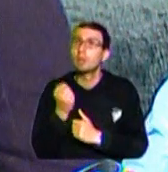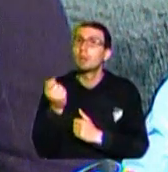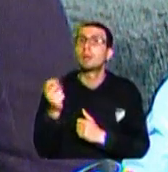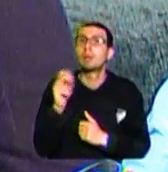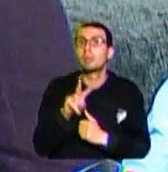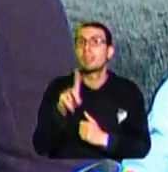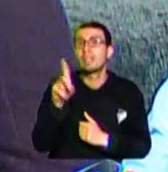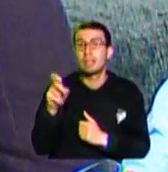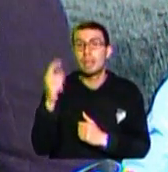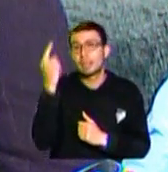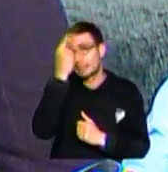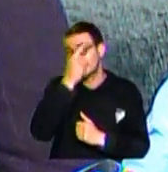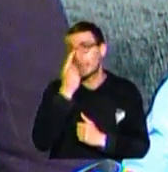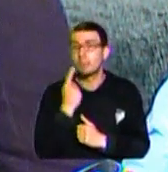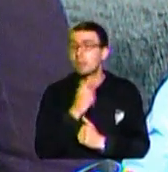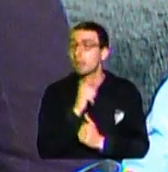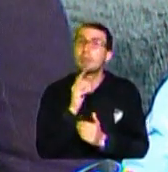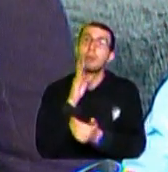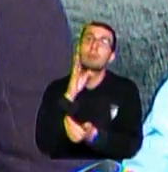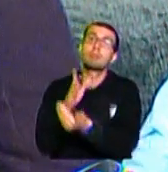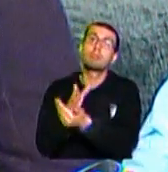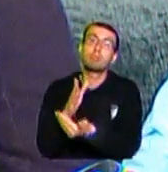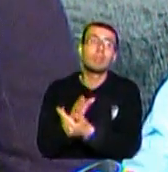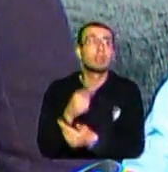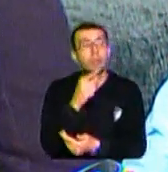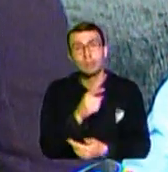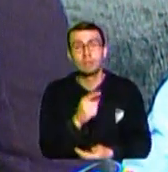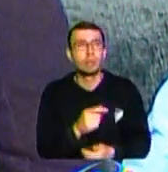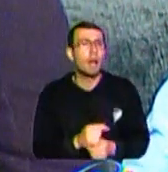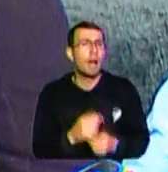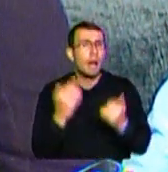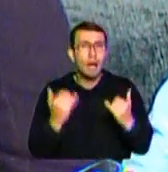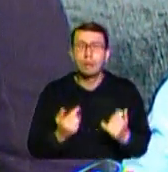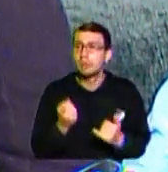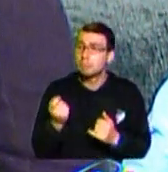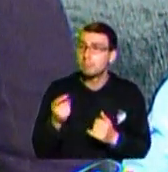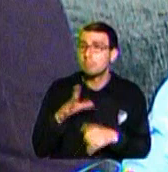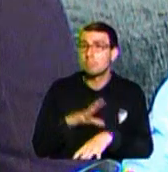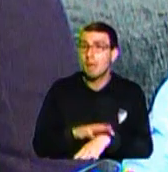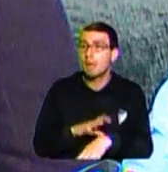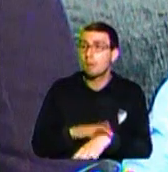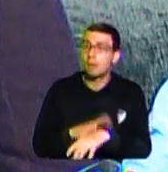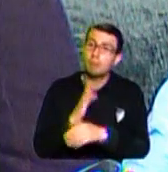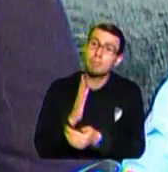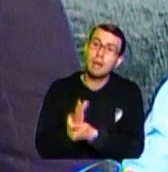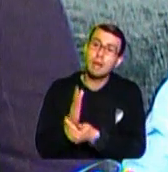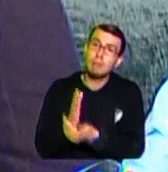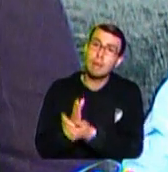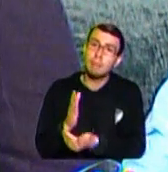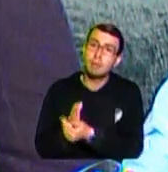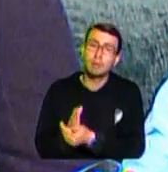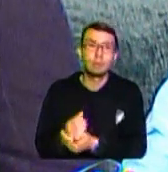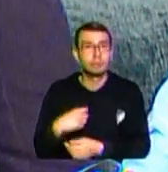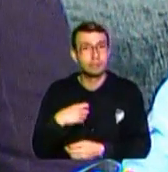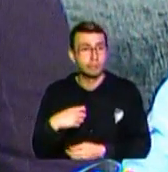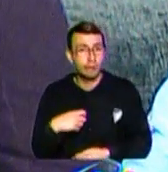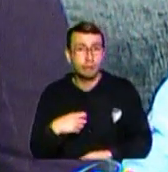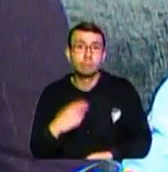de septiembre. Y en estos momentos tengo que estar yendo al médico para poder que me apliquen una droga porque tengo una anemia de